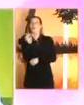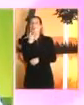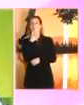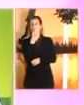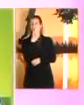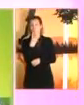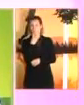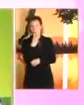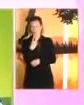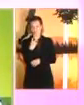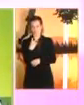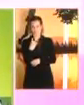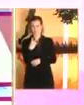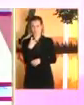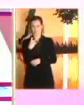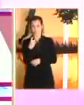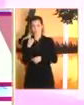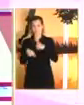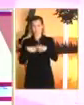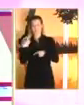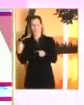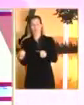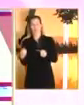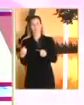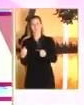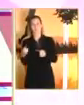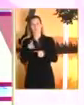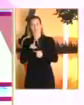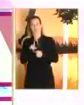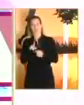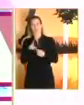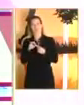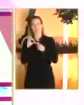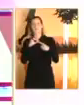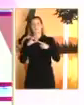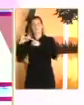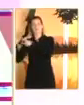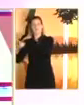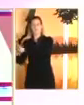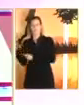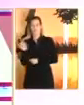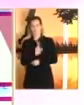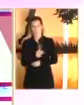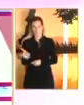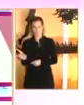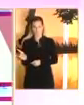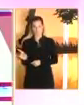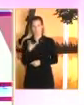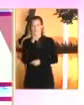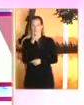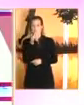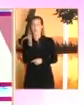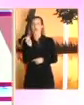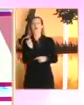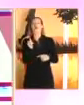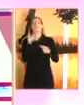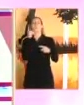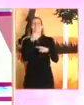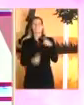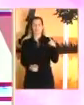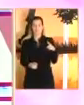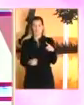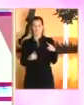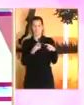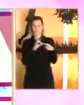montón. Y después las células los espermatozoides, que tienen la mitad... De tu cromosoma. Recordamos que tenemos 23 pares